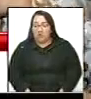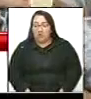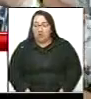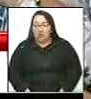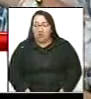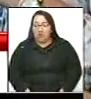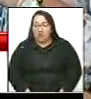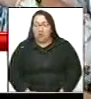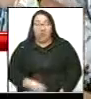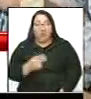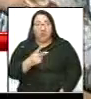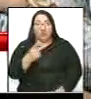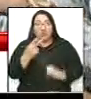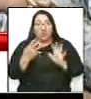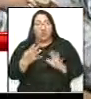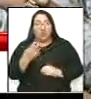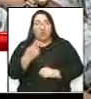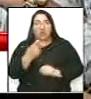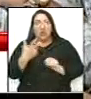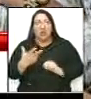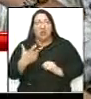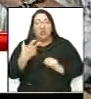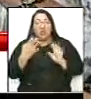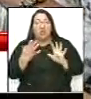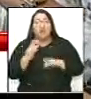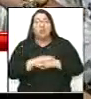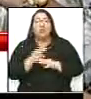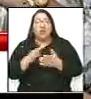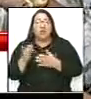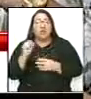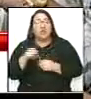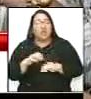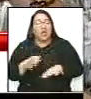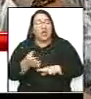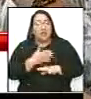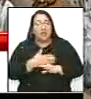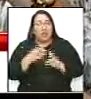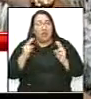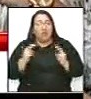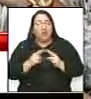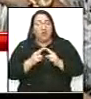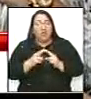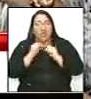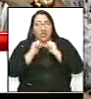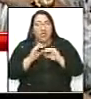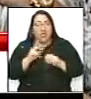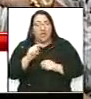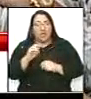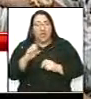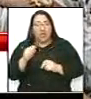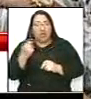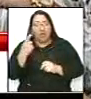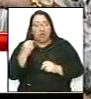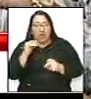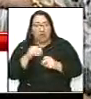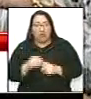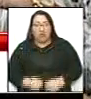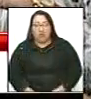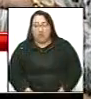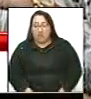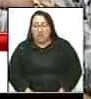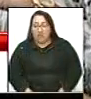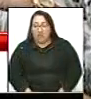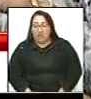239, en el sentido sobre la calificación que habría encontrado el secretario técnico para determinar si